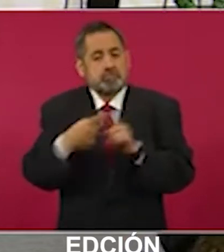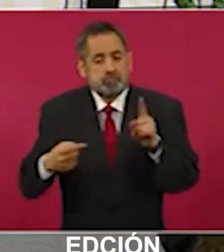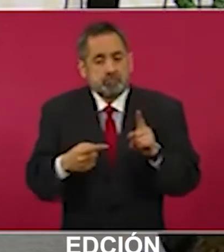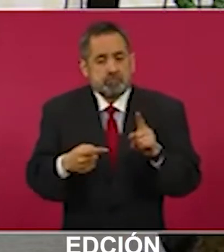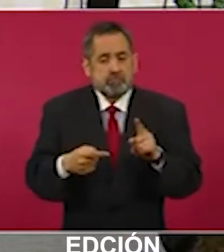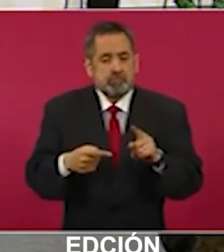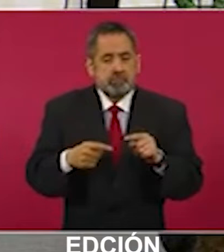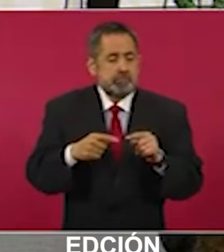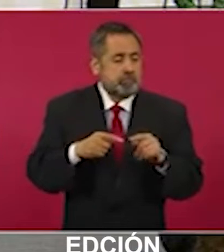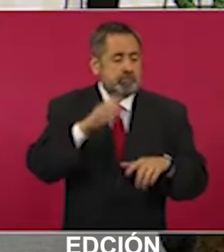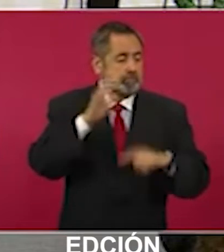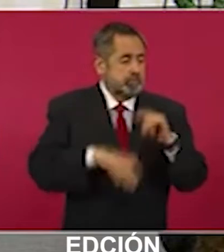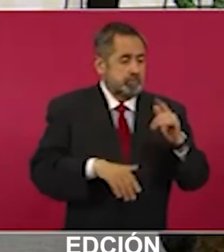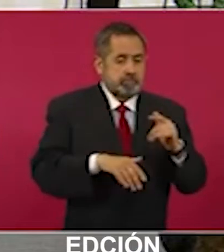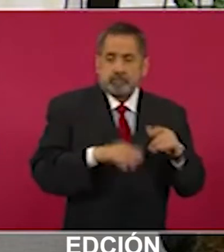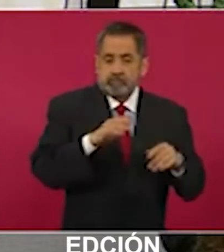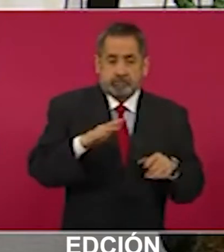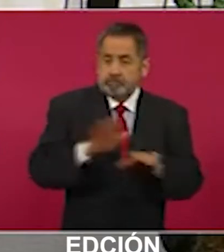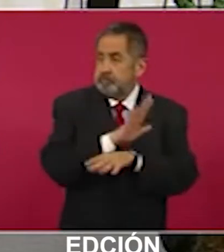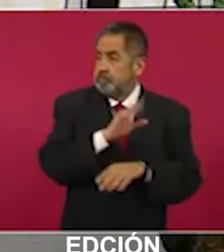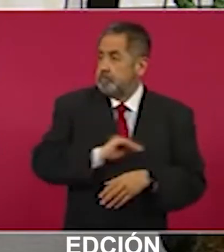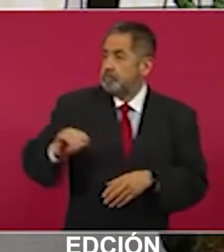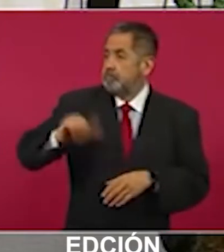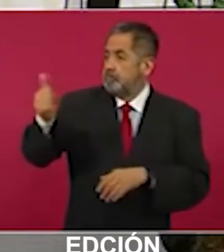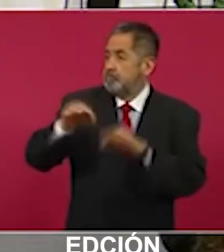Se van a otro cargo y se llevan eso.